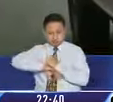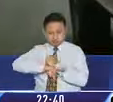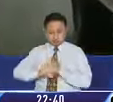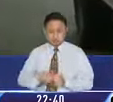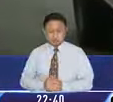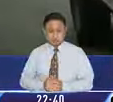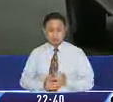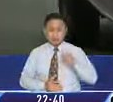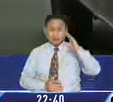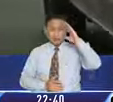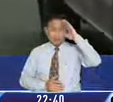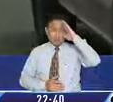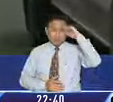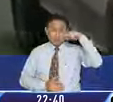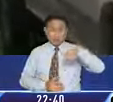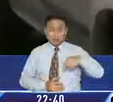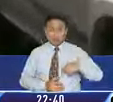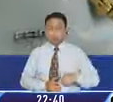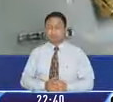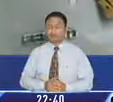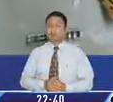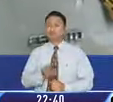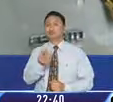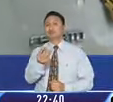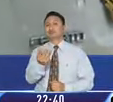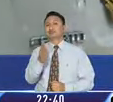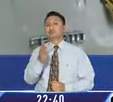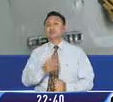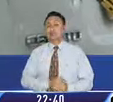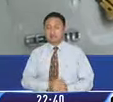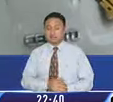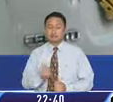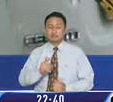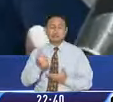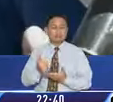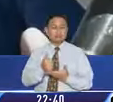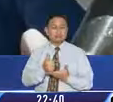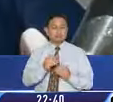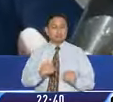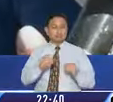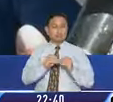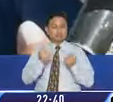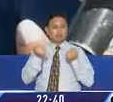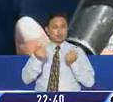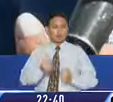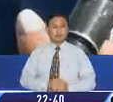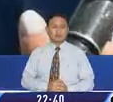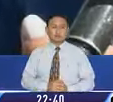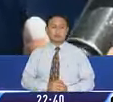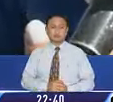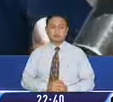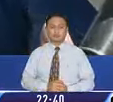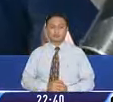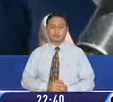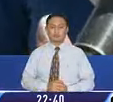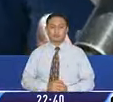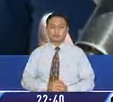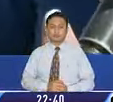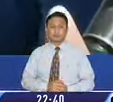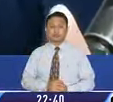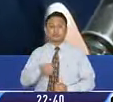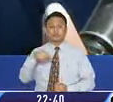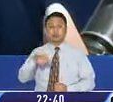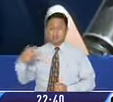los patrullajes son muy esporádicos, por ello demandan mayor control. Esporádicamente y pasan